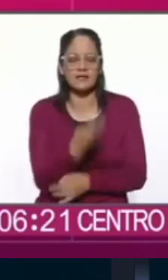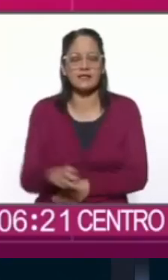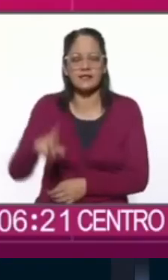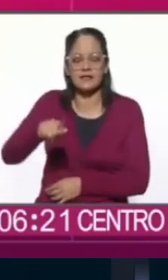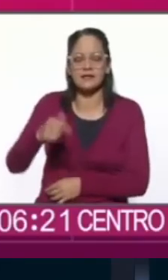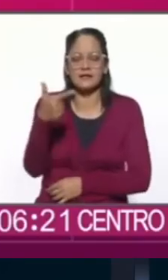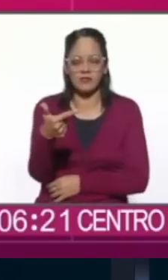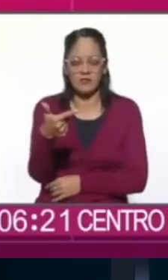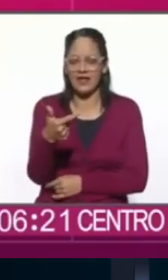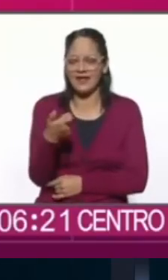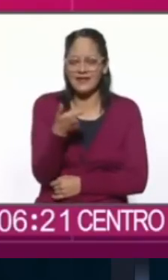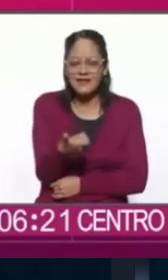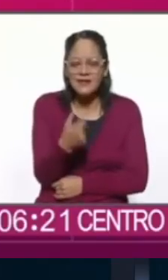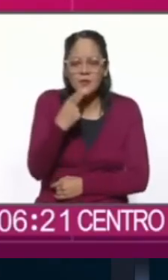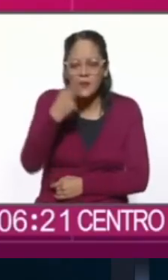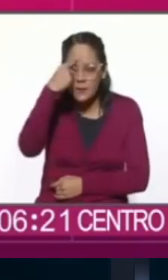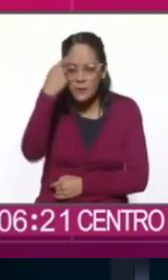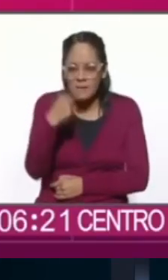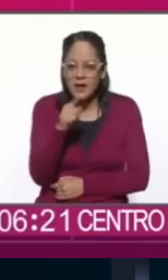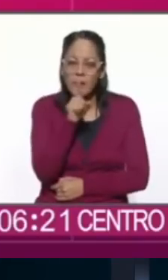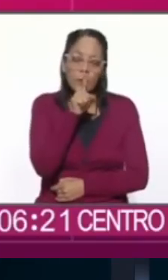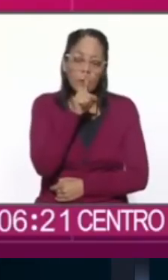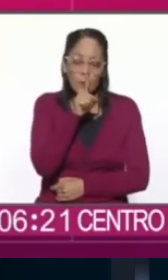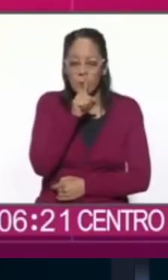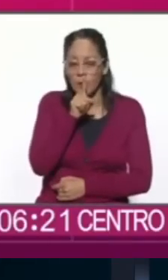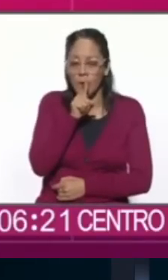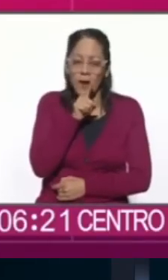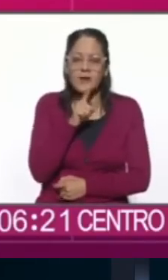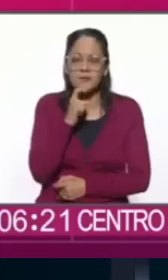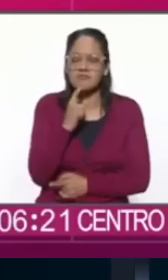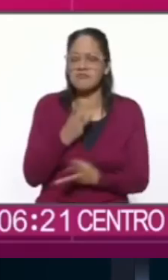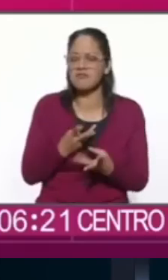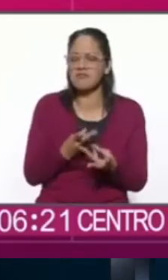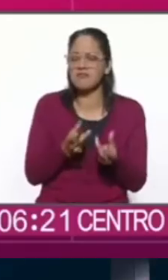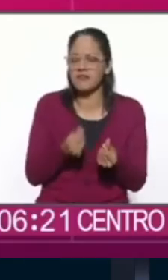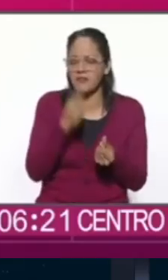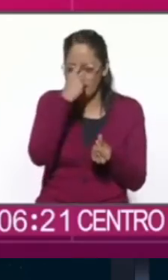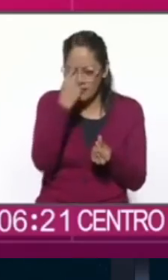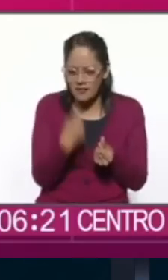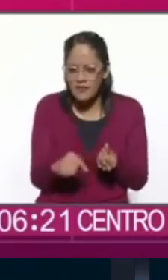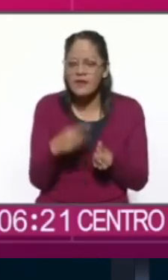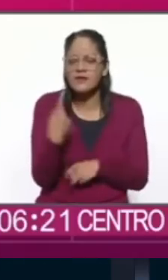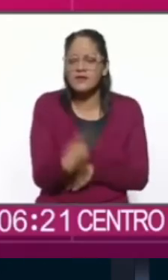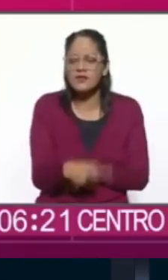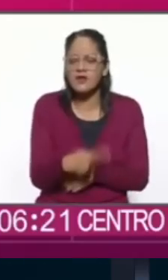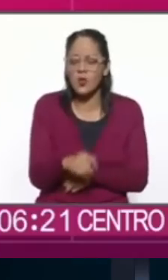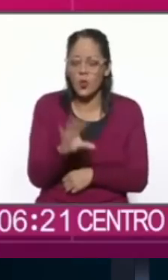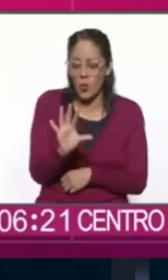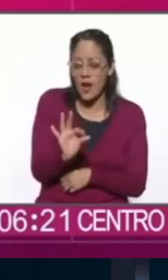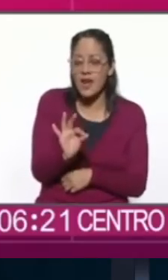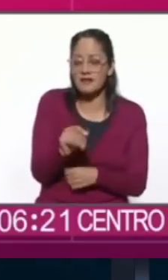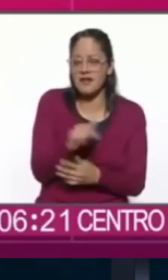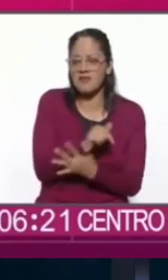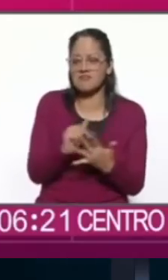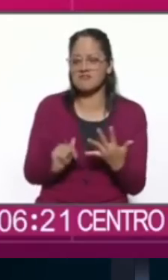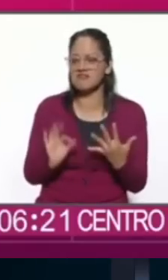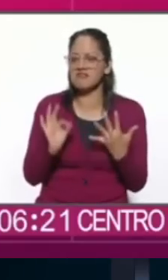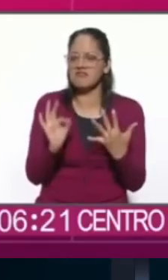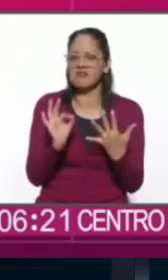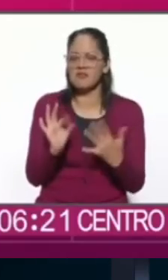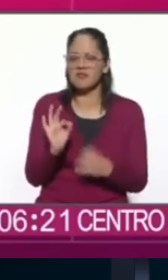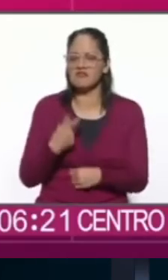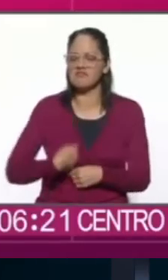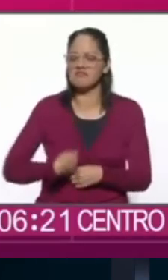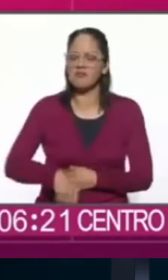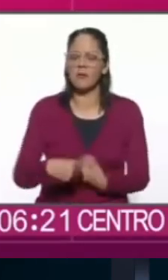20,765,377 pesos, dinero que utilizan a discreción, en total opacidad, y sirve para mantener estos 40 privilegios de por